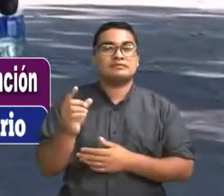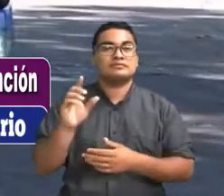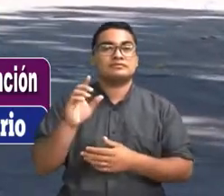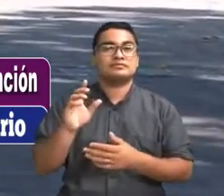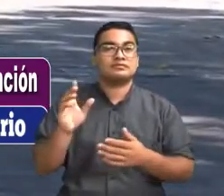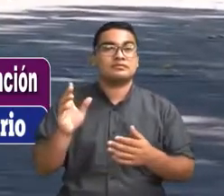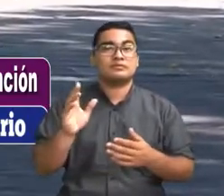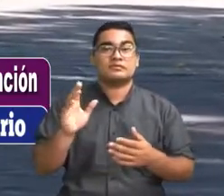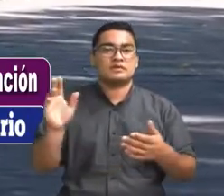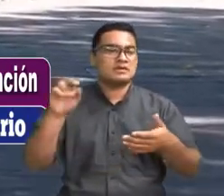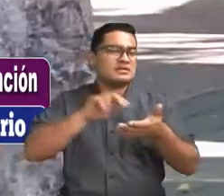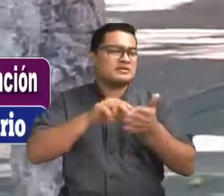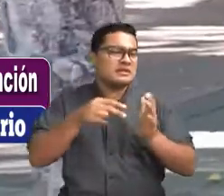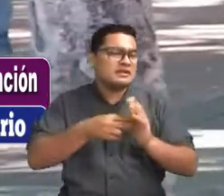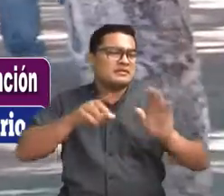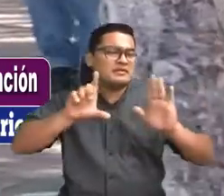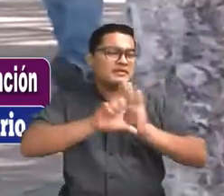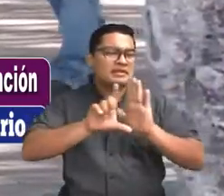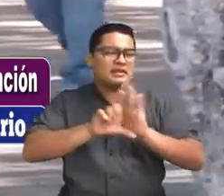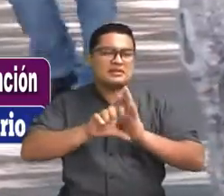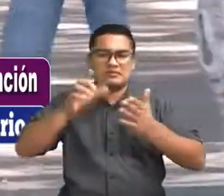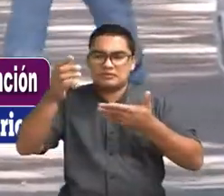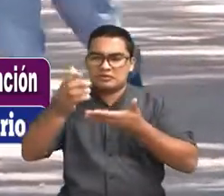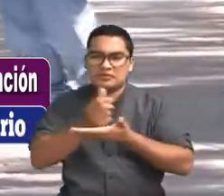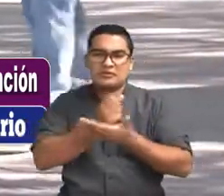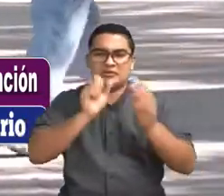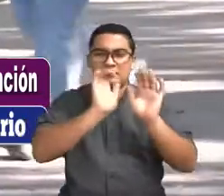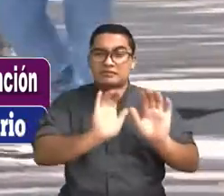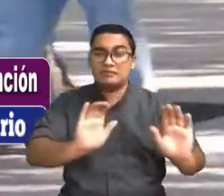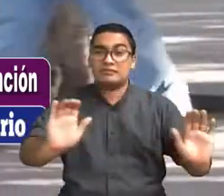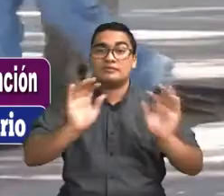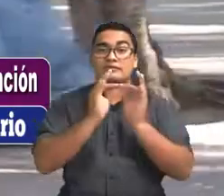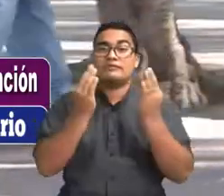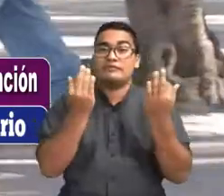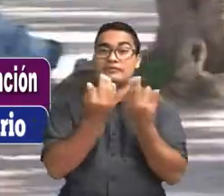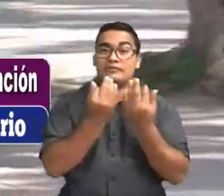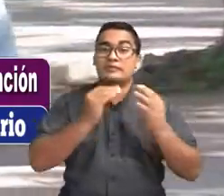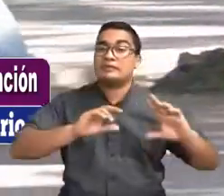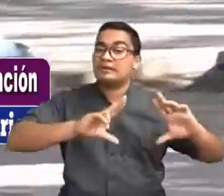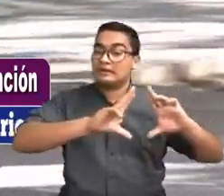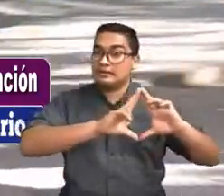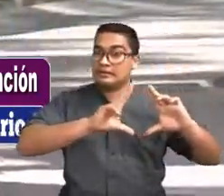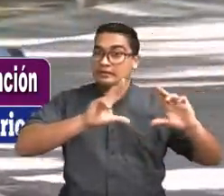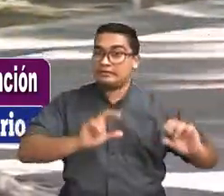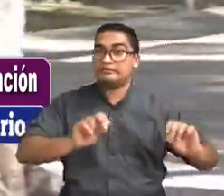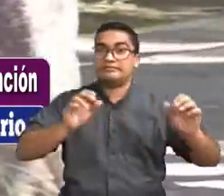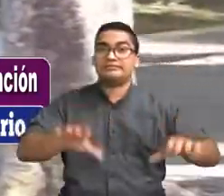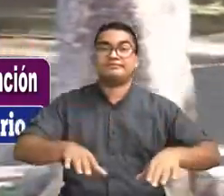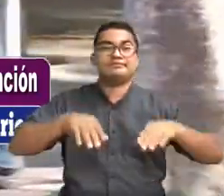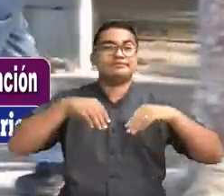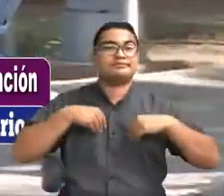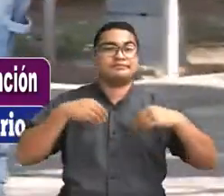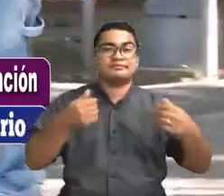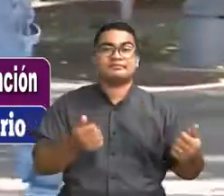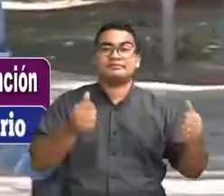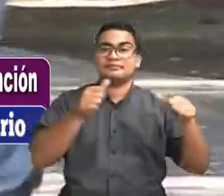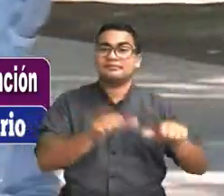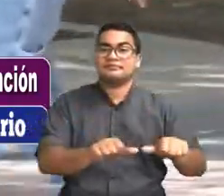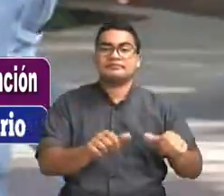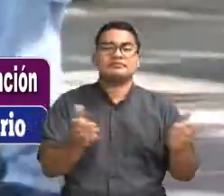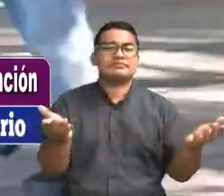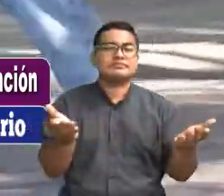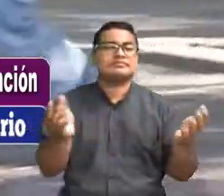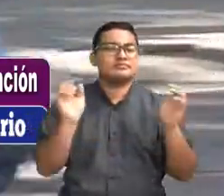los códigos, leyes de niñez, familia, que se han aprobado en este país. ¿Cómo podríamos entender a